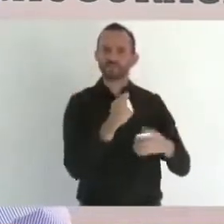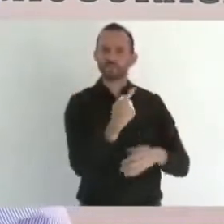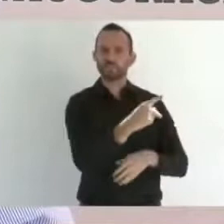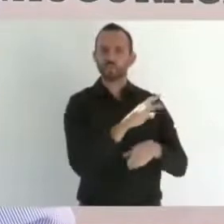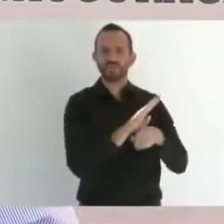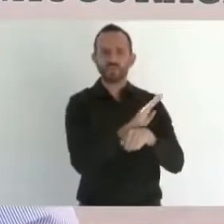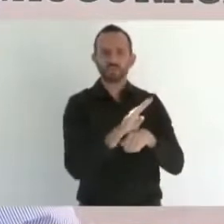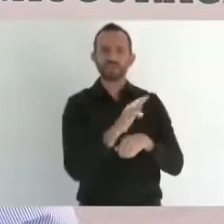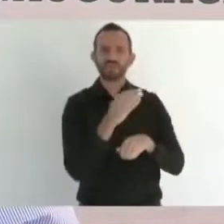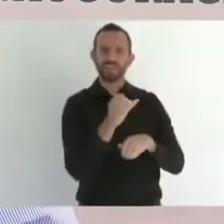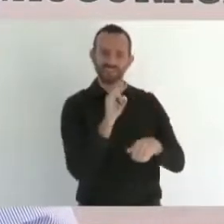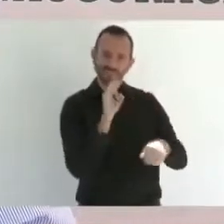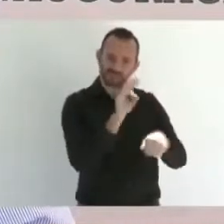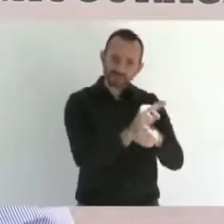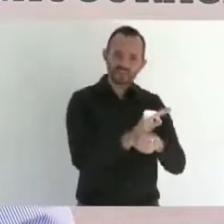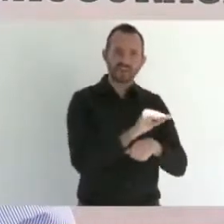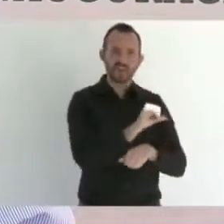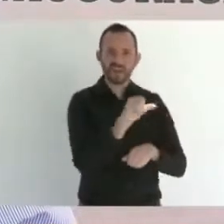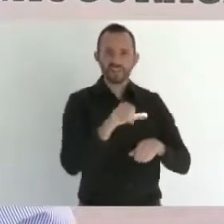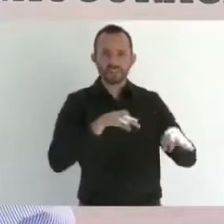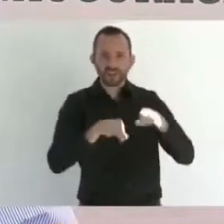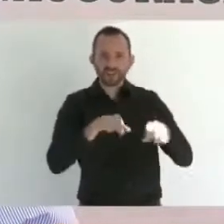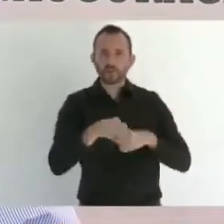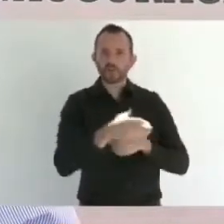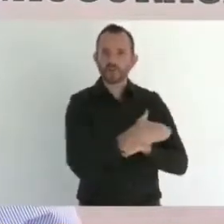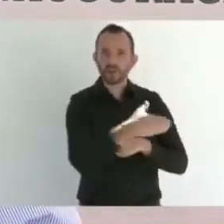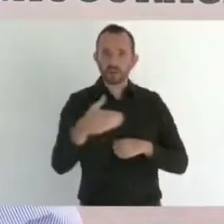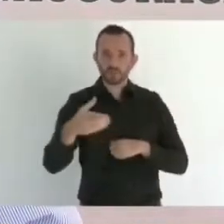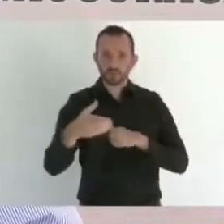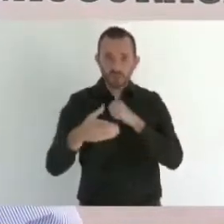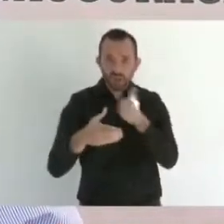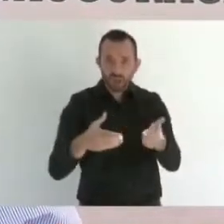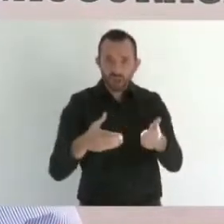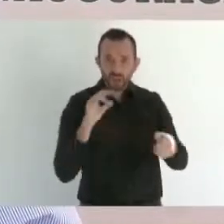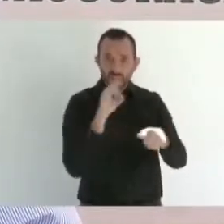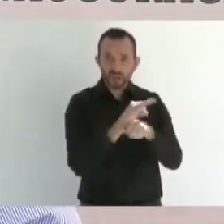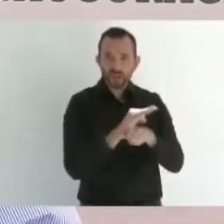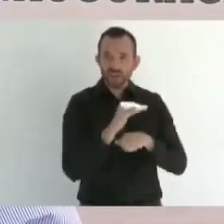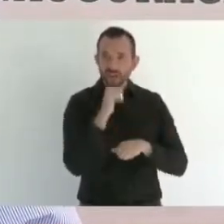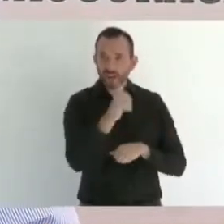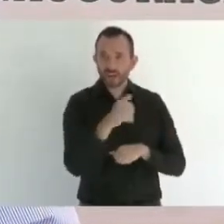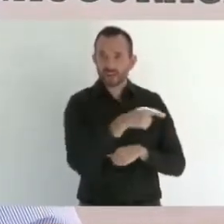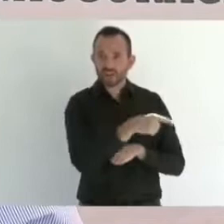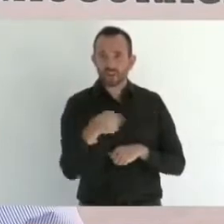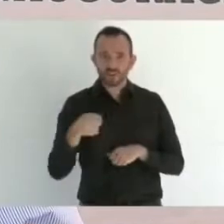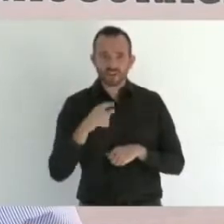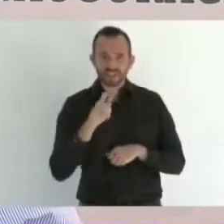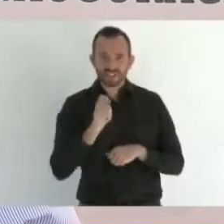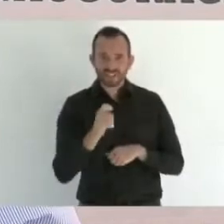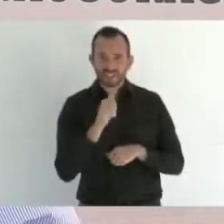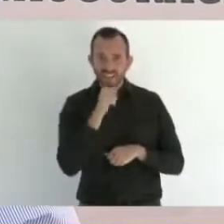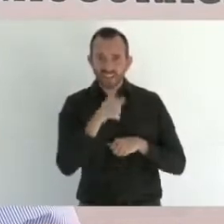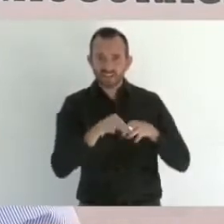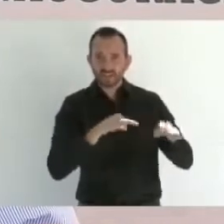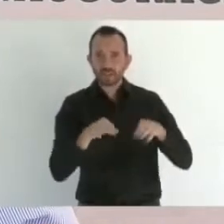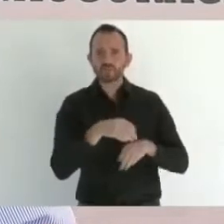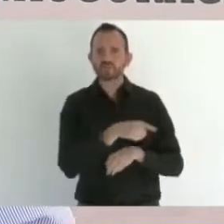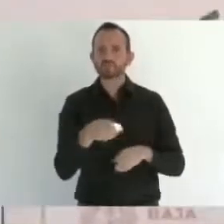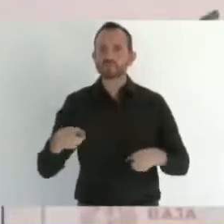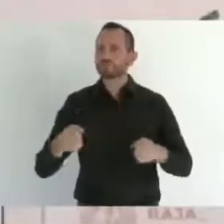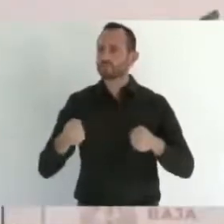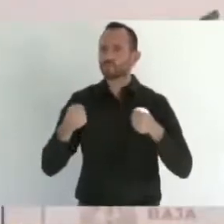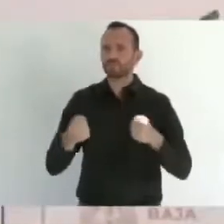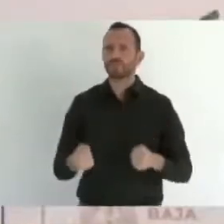jornaleros no habría producción a veces se olvida de que